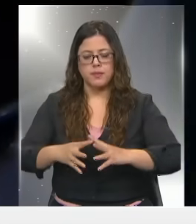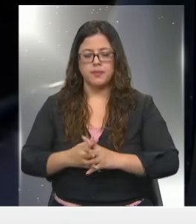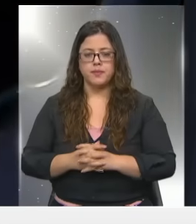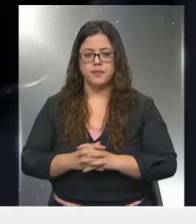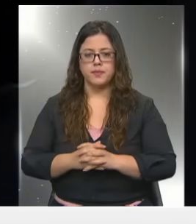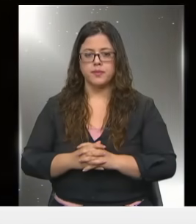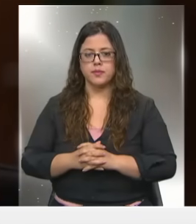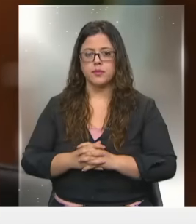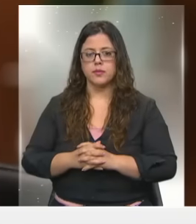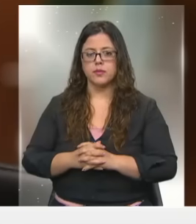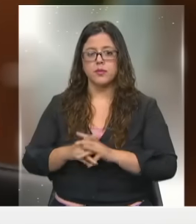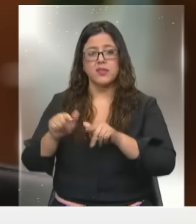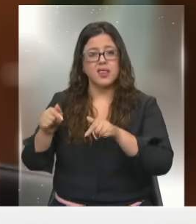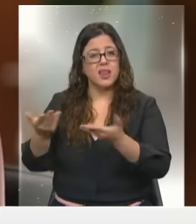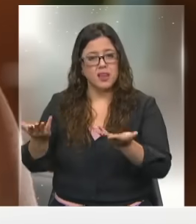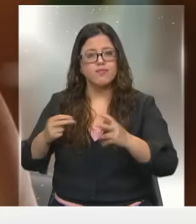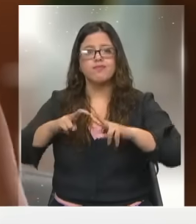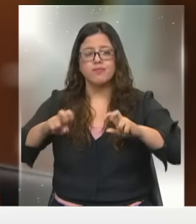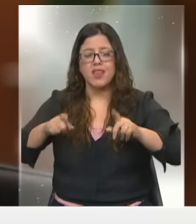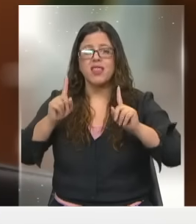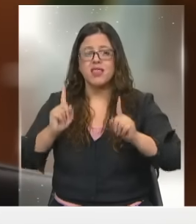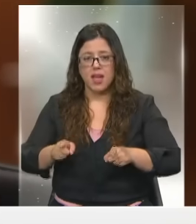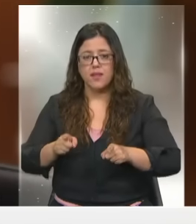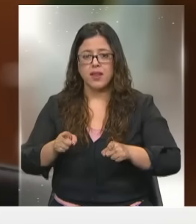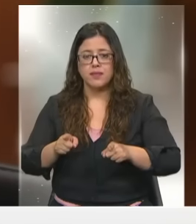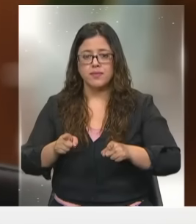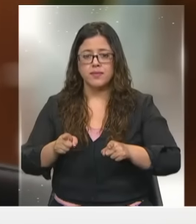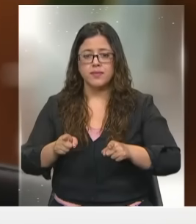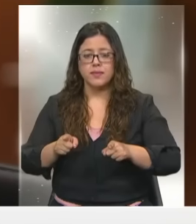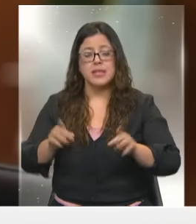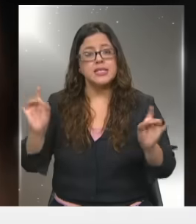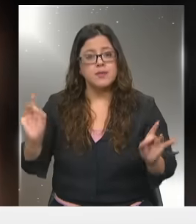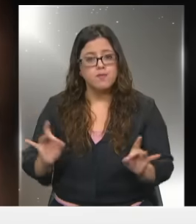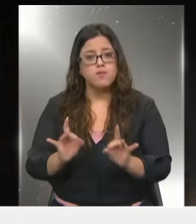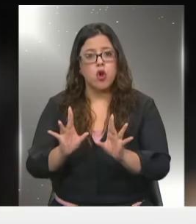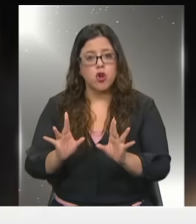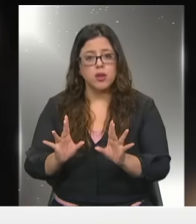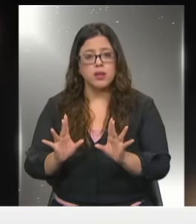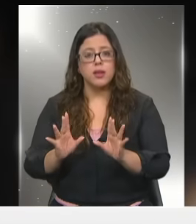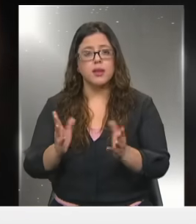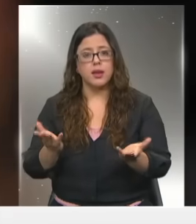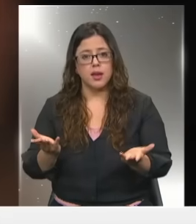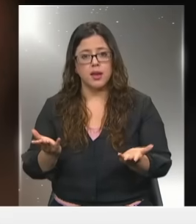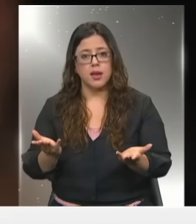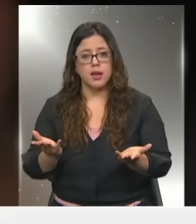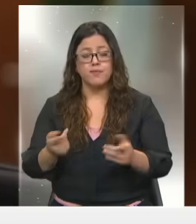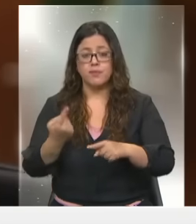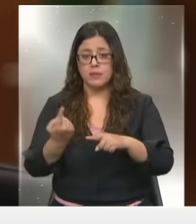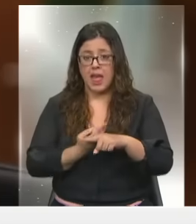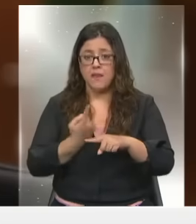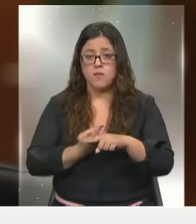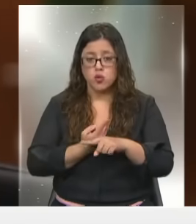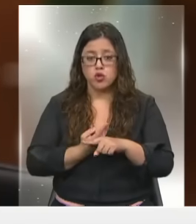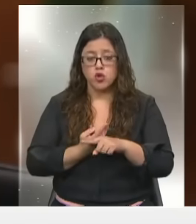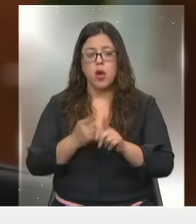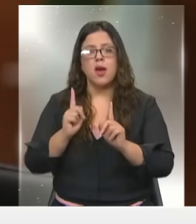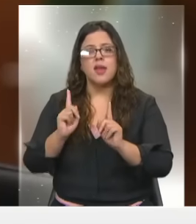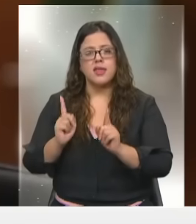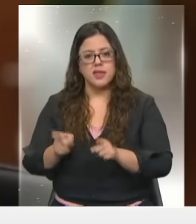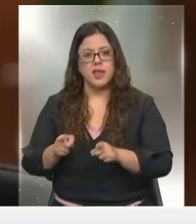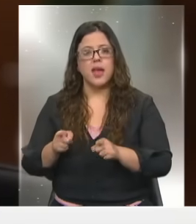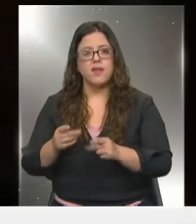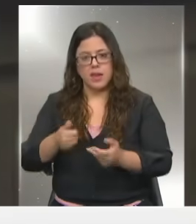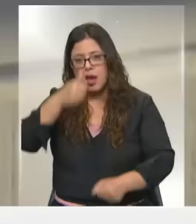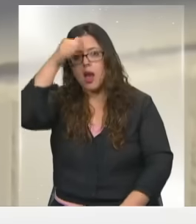Lo que corresponde es desarrollar una investigación, desarrollar un sumario, y si efectivamente acá hubo un abuso, tienen que haber las consecuencias y las